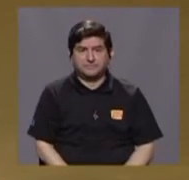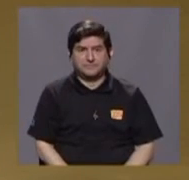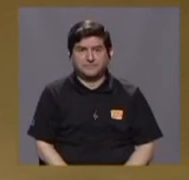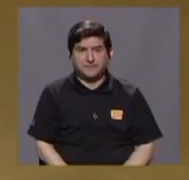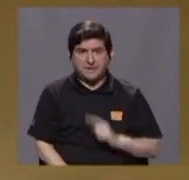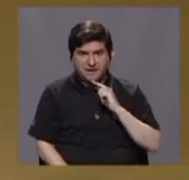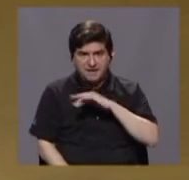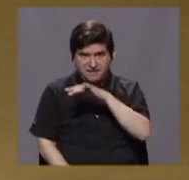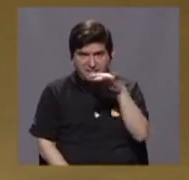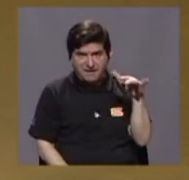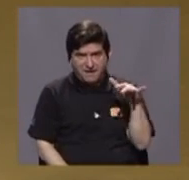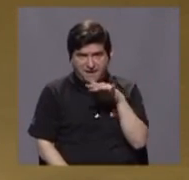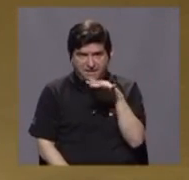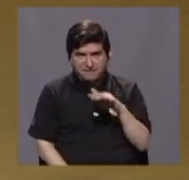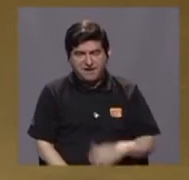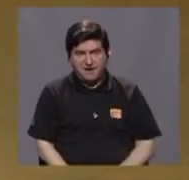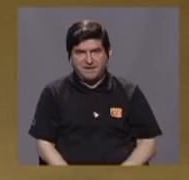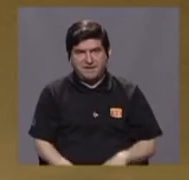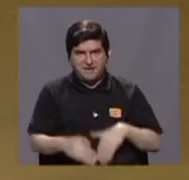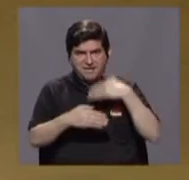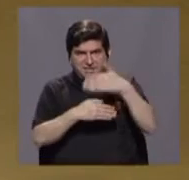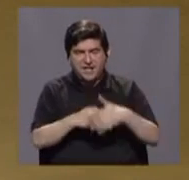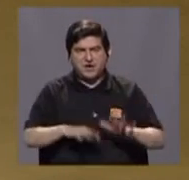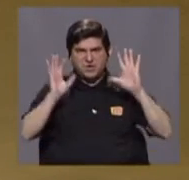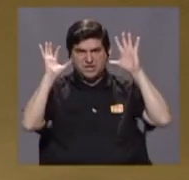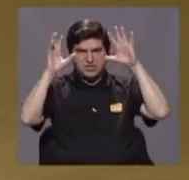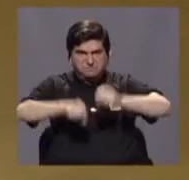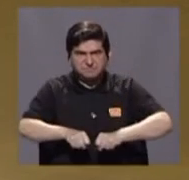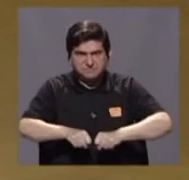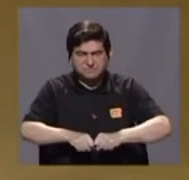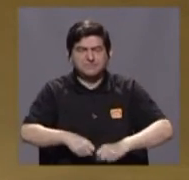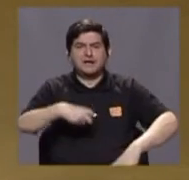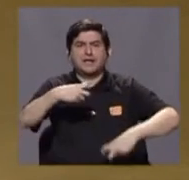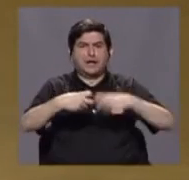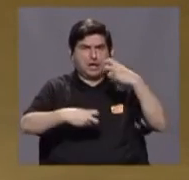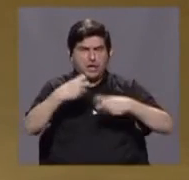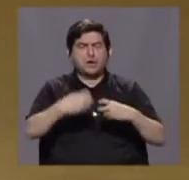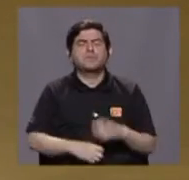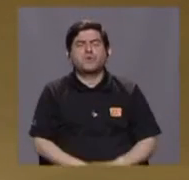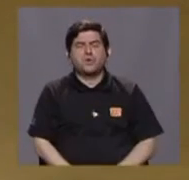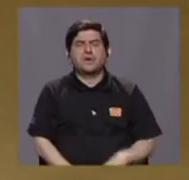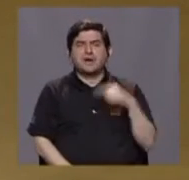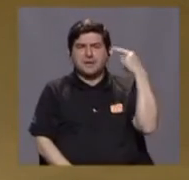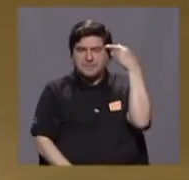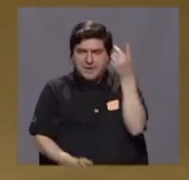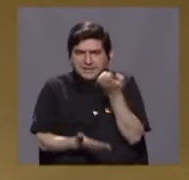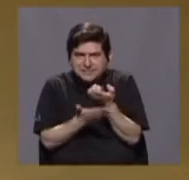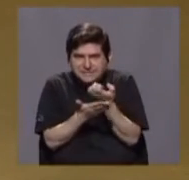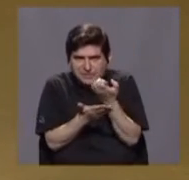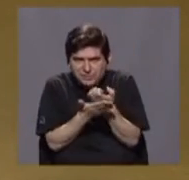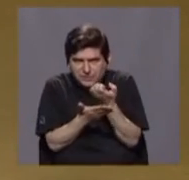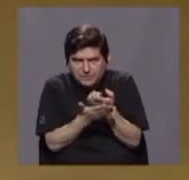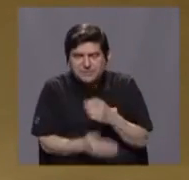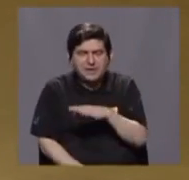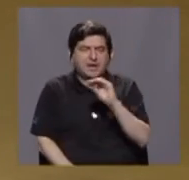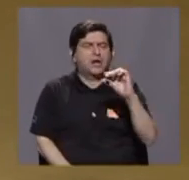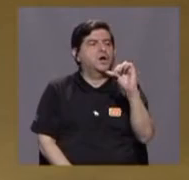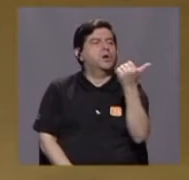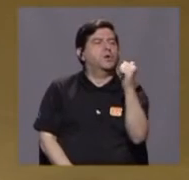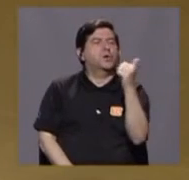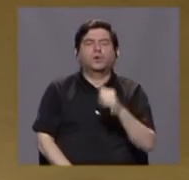la realidad nos ha invadido y buena parte de los problemas fiscales y